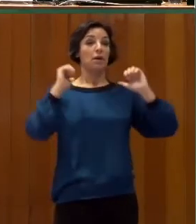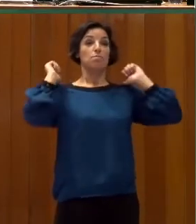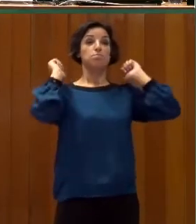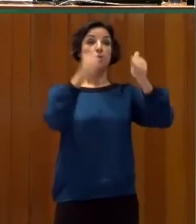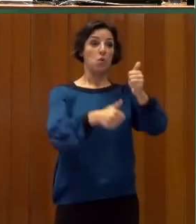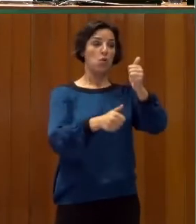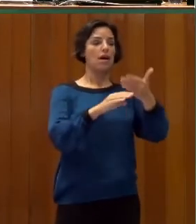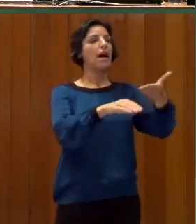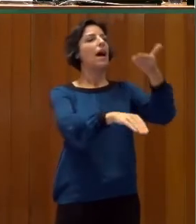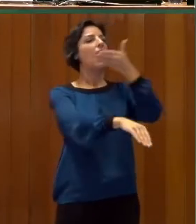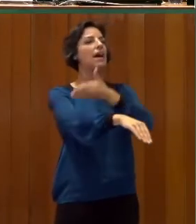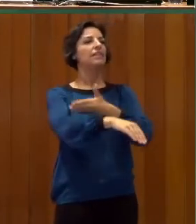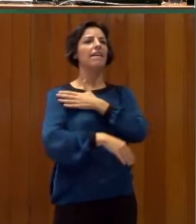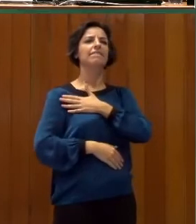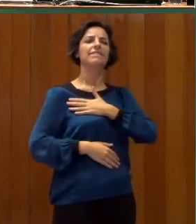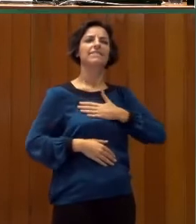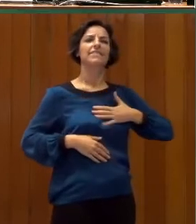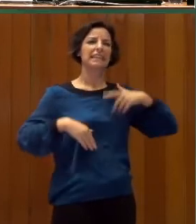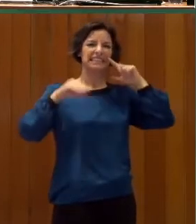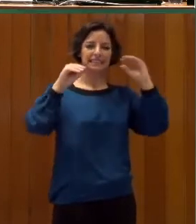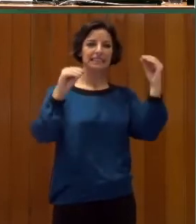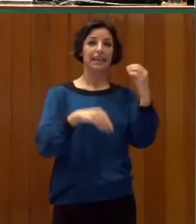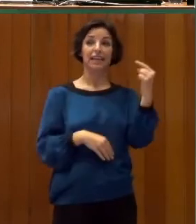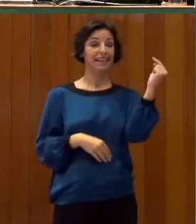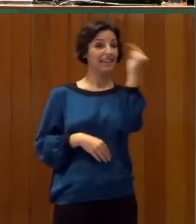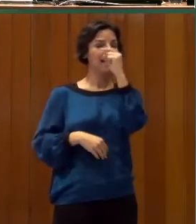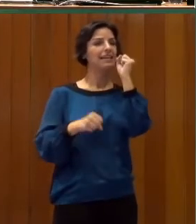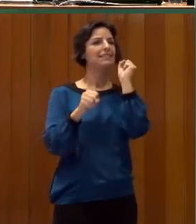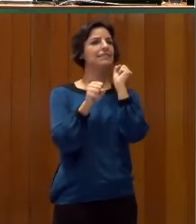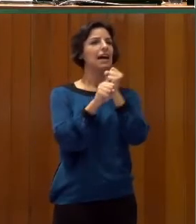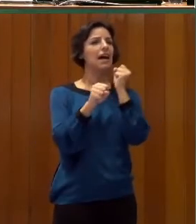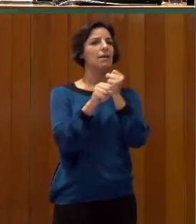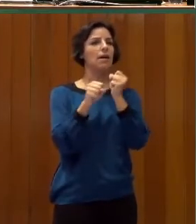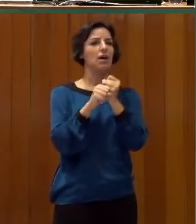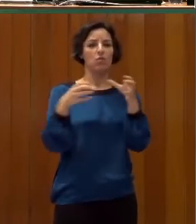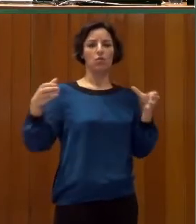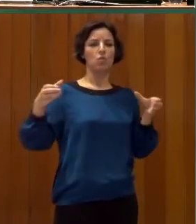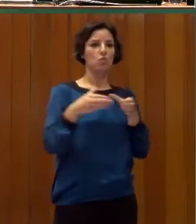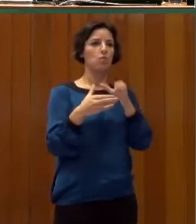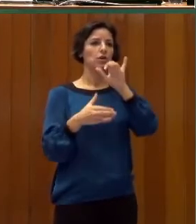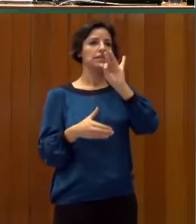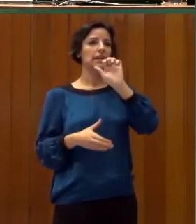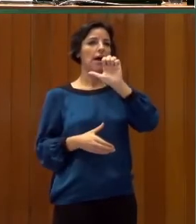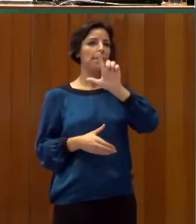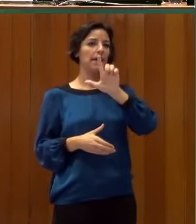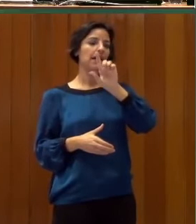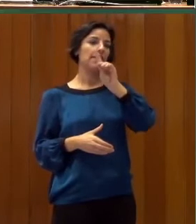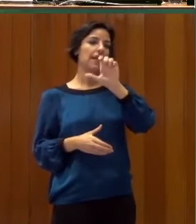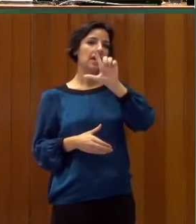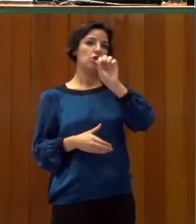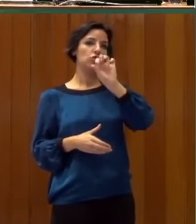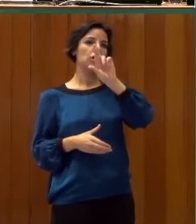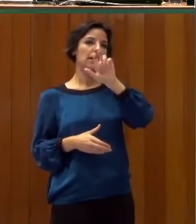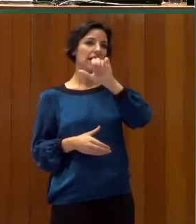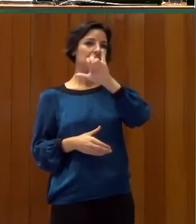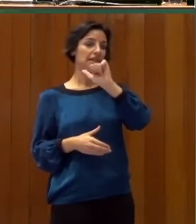comenzar, me gustaría resaltar que esto es un trabajo que hemos realizado entre Isabel de los Reyes Rodríguez Ortiz, de la Universidad